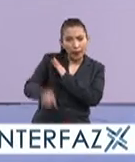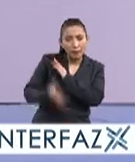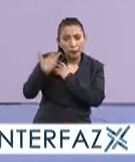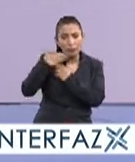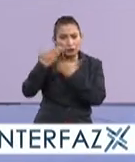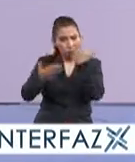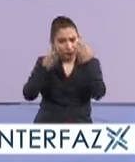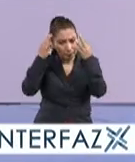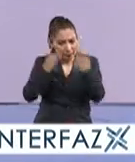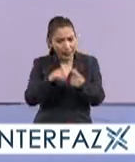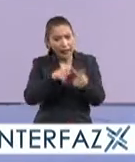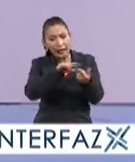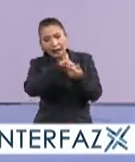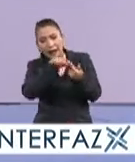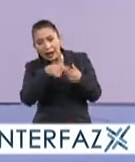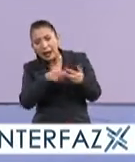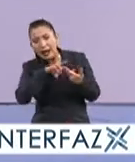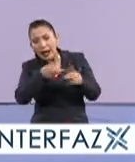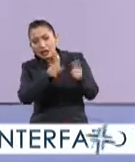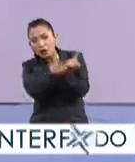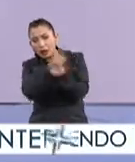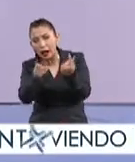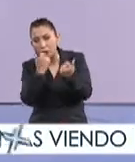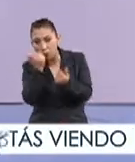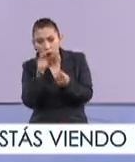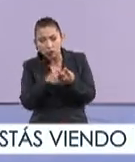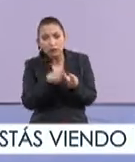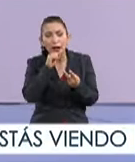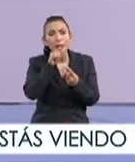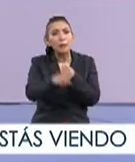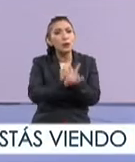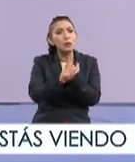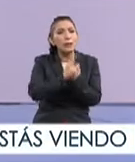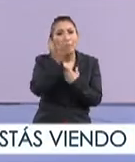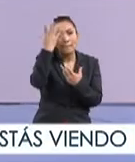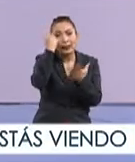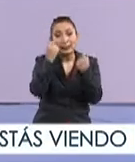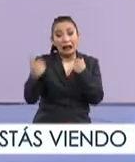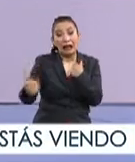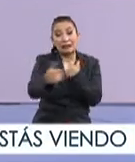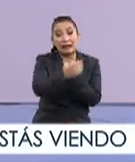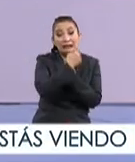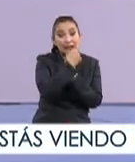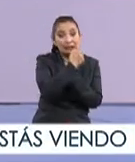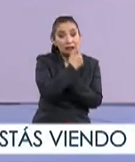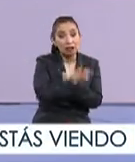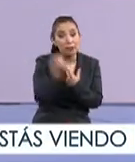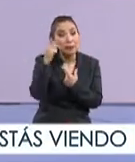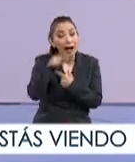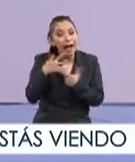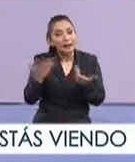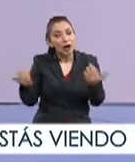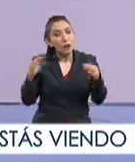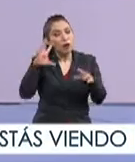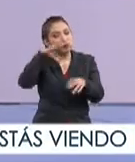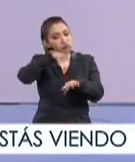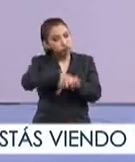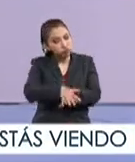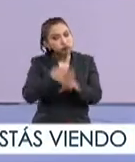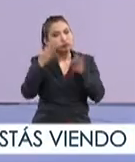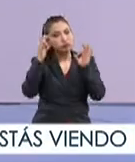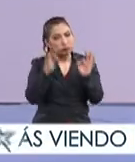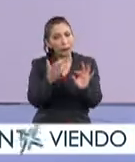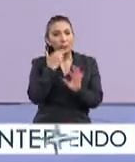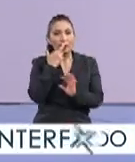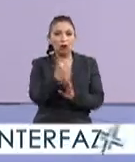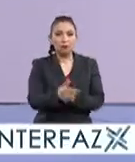rendimiento escolar, las relaciones interpersonales, los diferentes problemas de aprendizaje de cada niño y niña para lograr que haya una integración lo